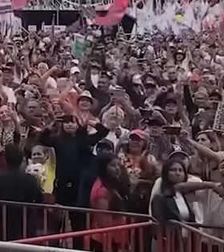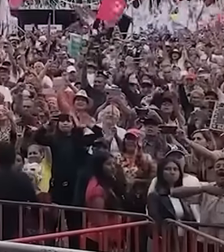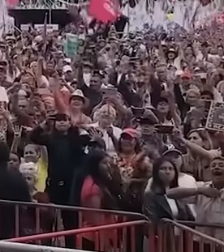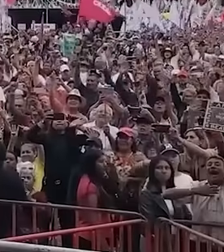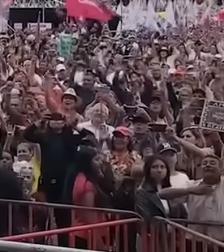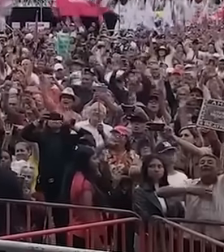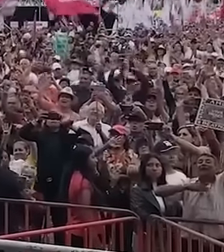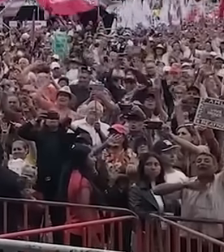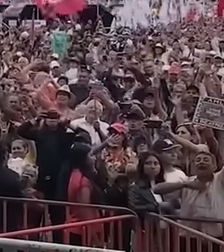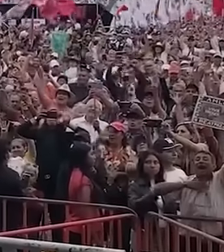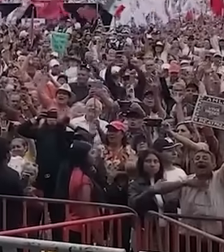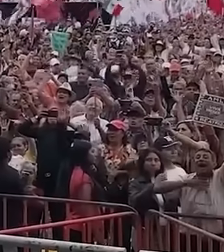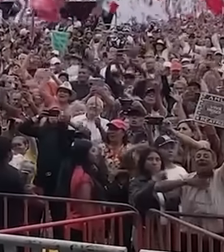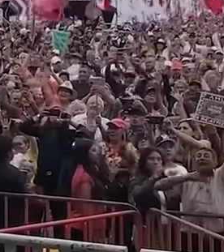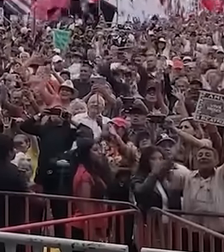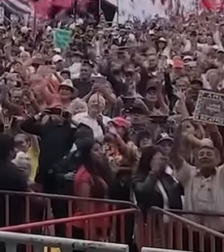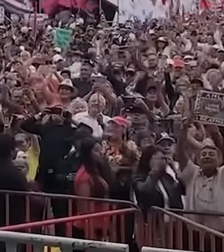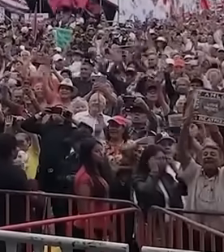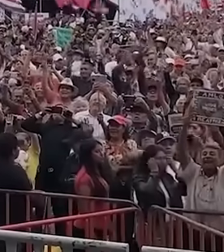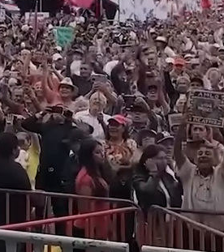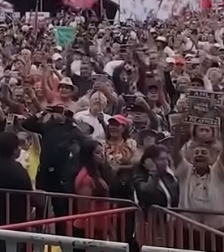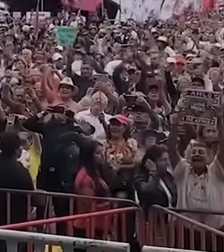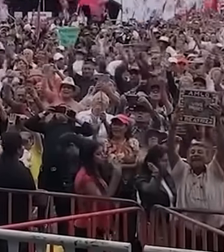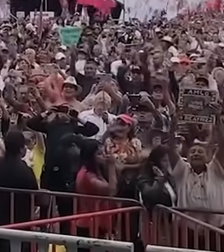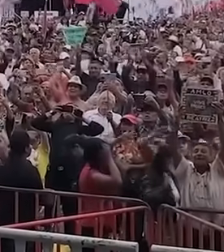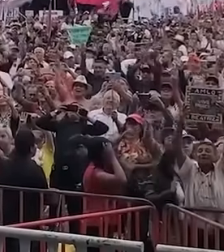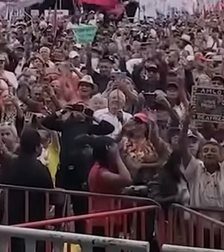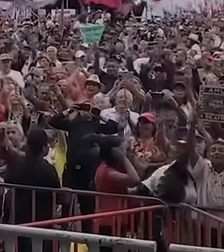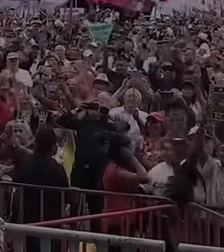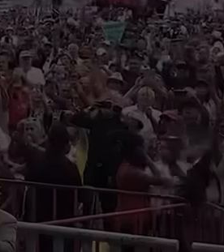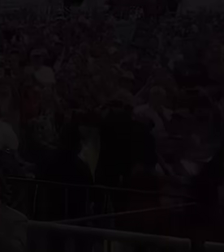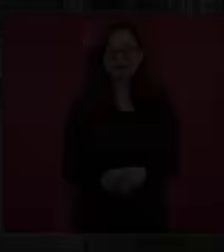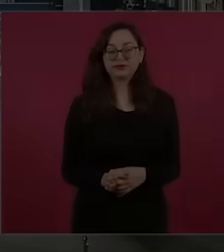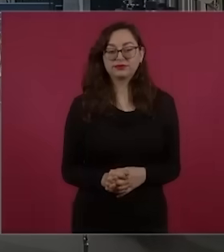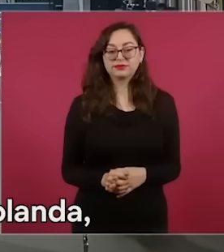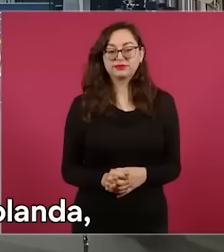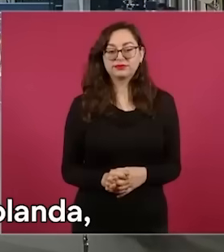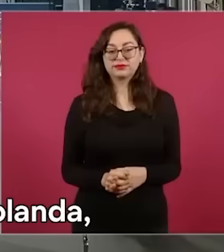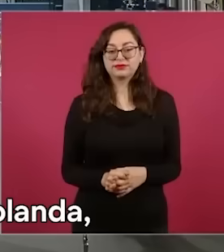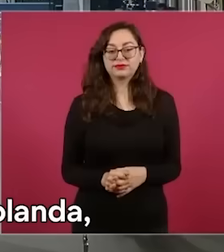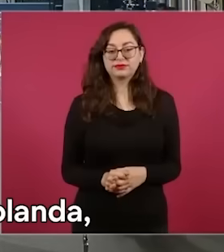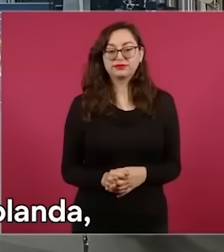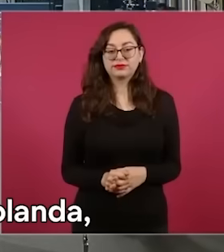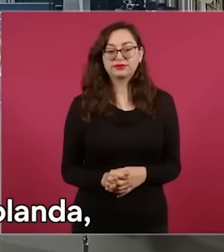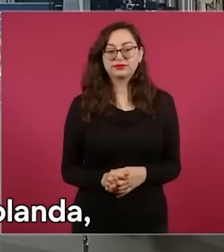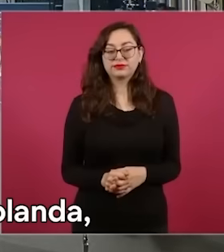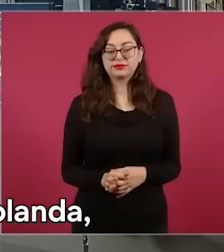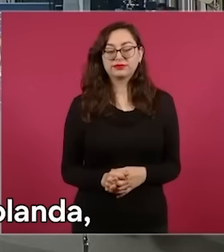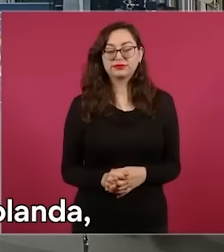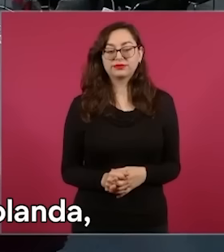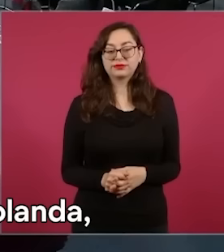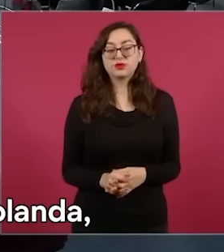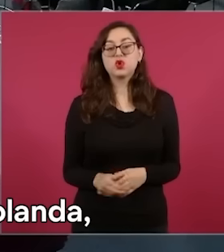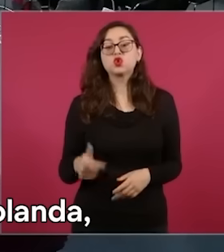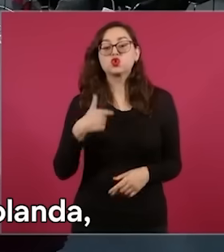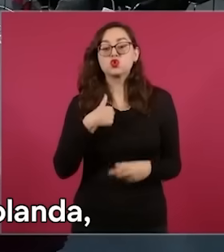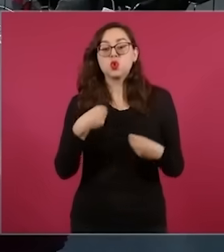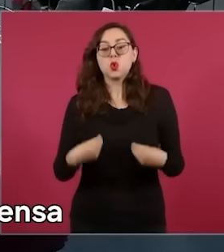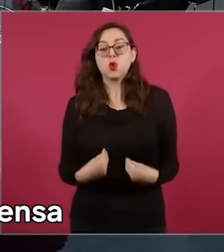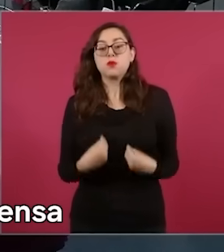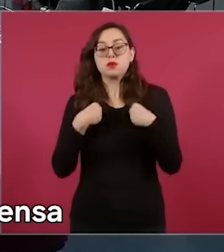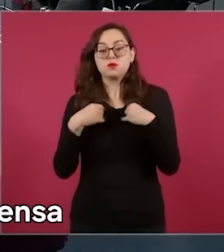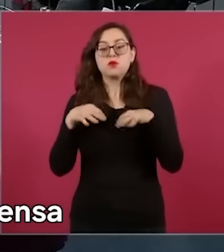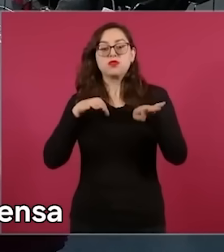de humanidad y gratitud sin igual, y todo se quedará para siempre. Vivo y trabajo en los Países Bajos, en la